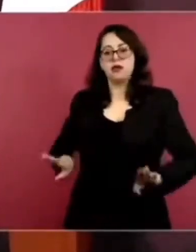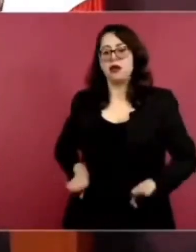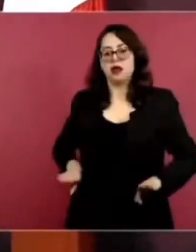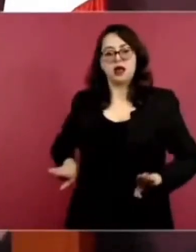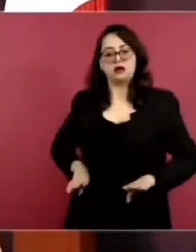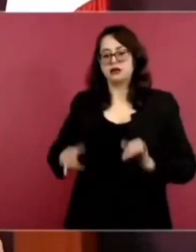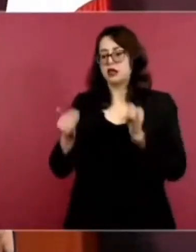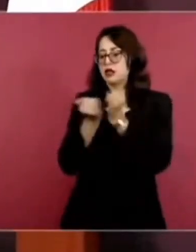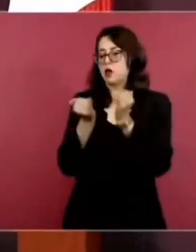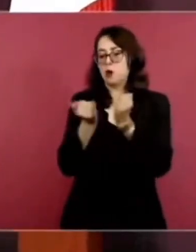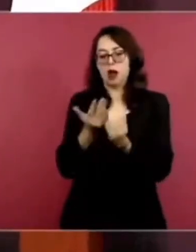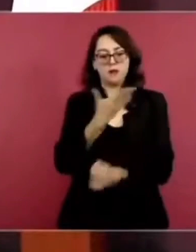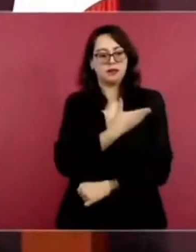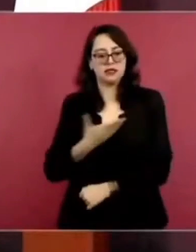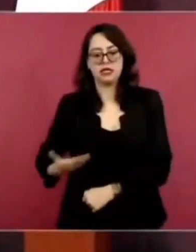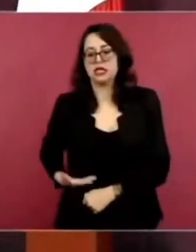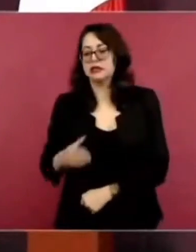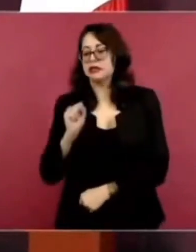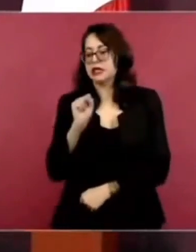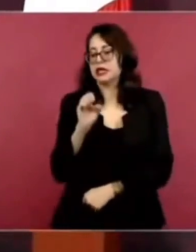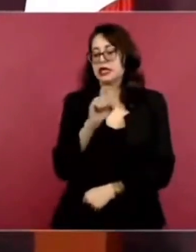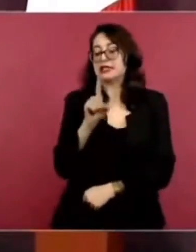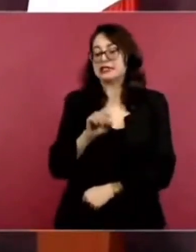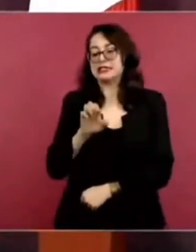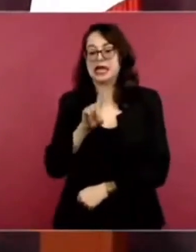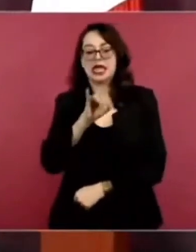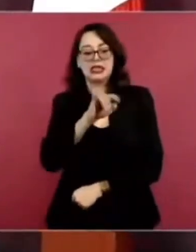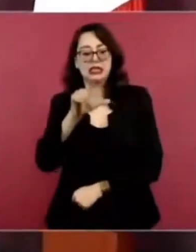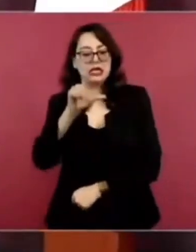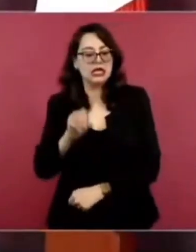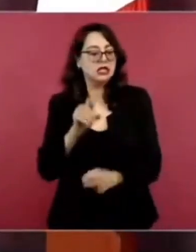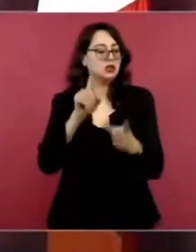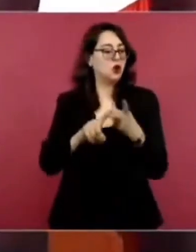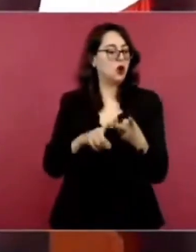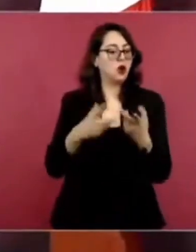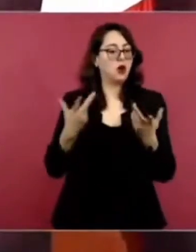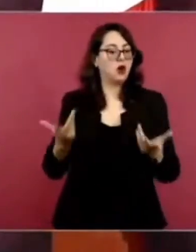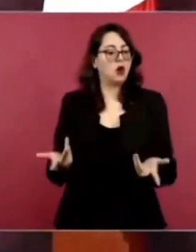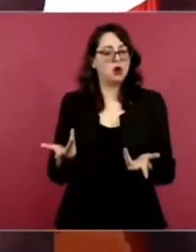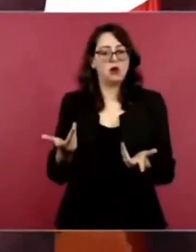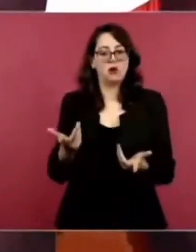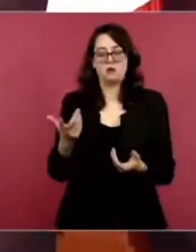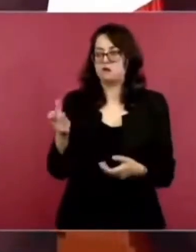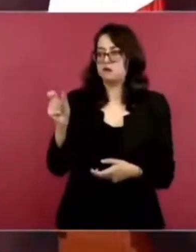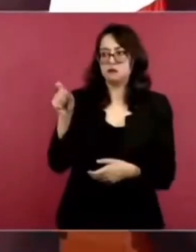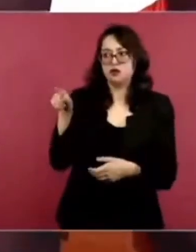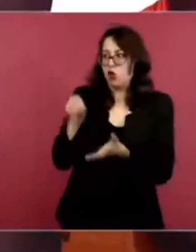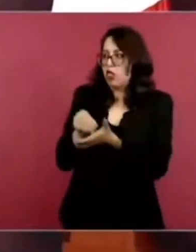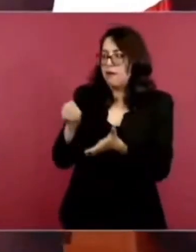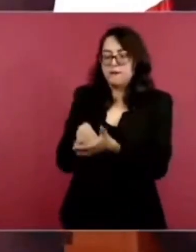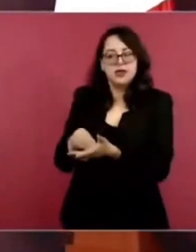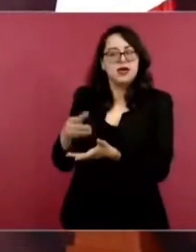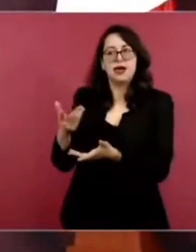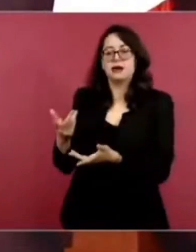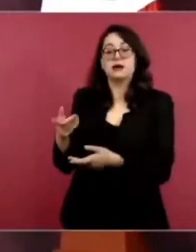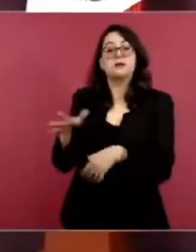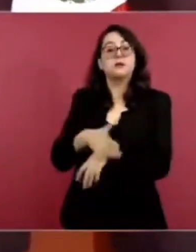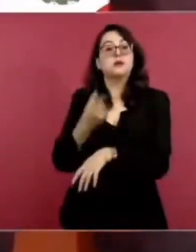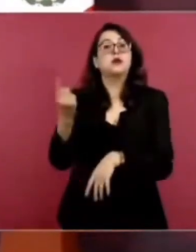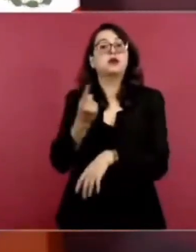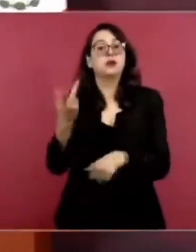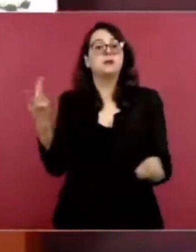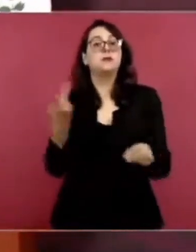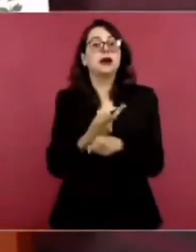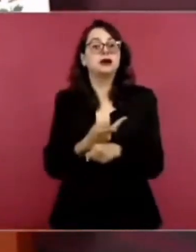porque el Poder Judicial fue moneda de cambio cuando hicieron